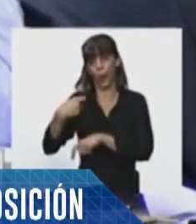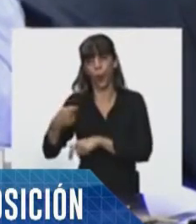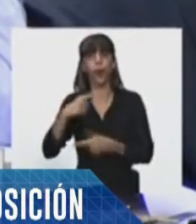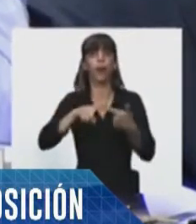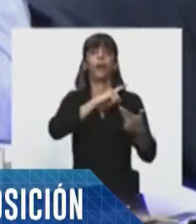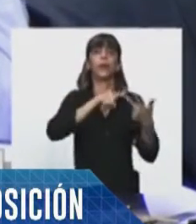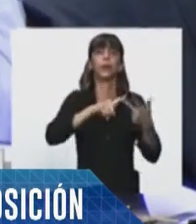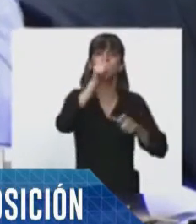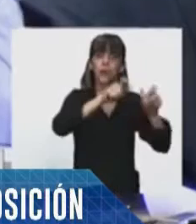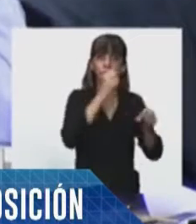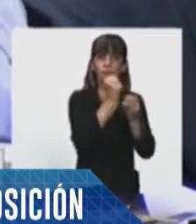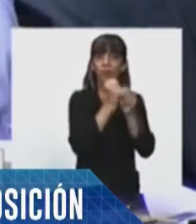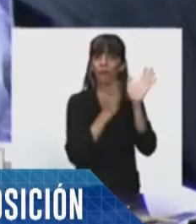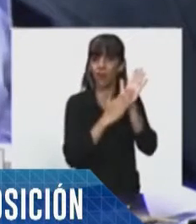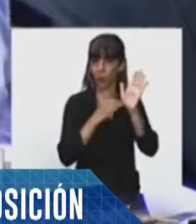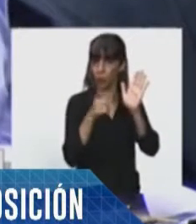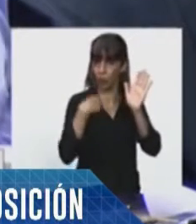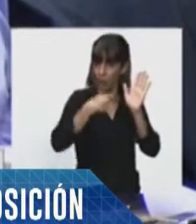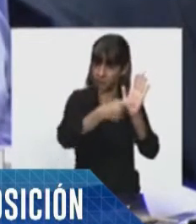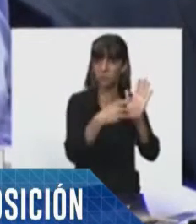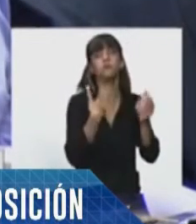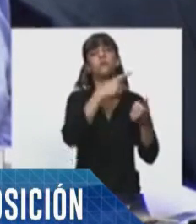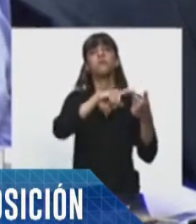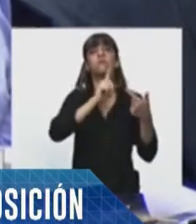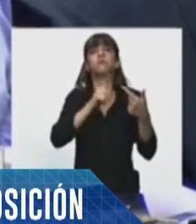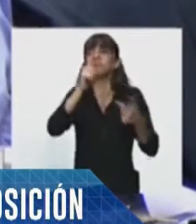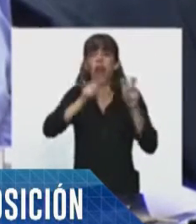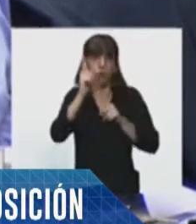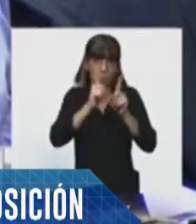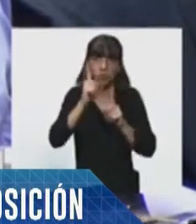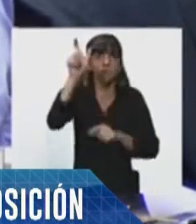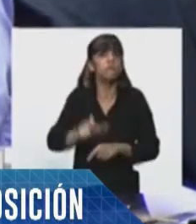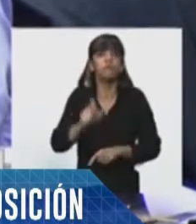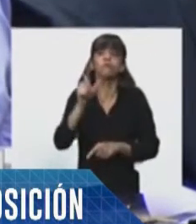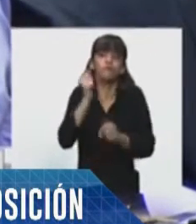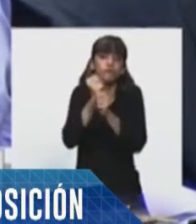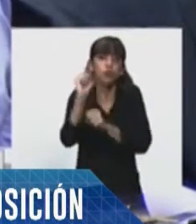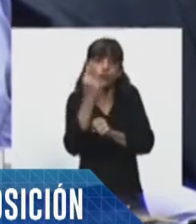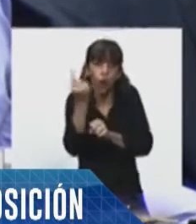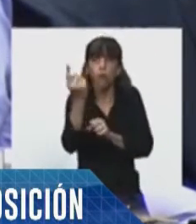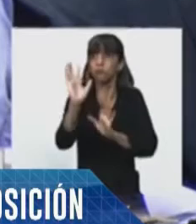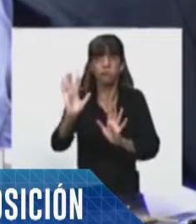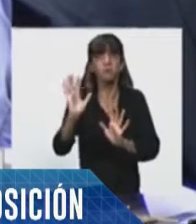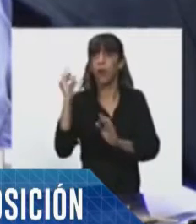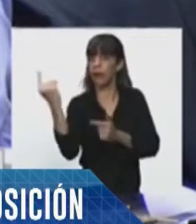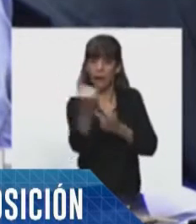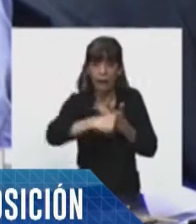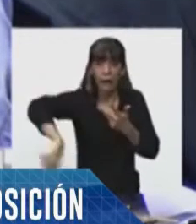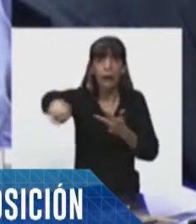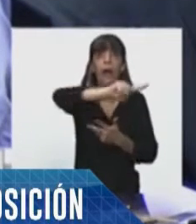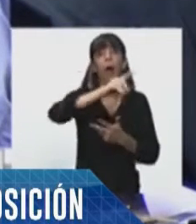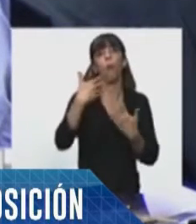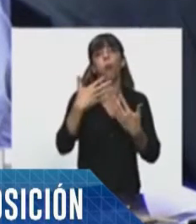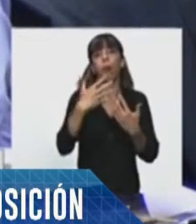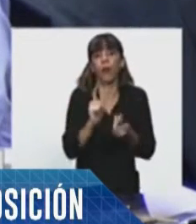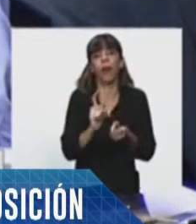estaba dispuesto a implementar. Es muy importante el número que recauda el Ejecutivo Nacional en